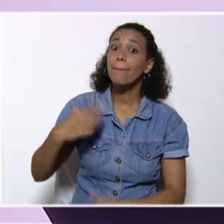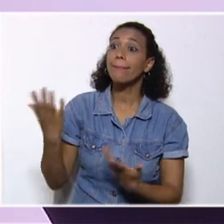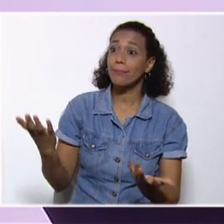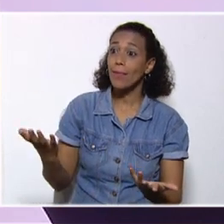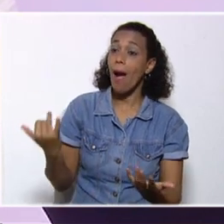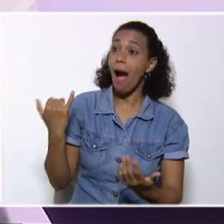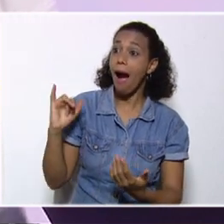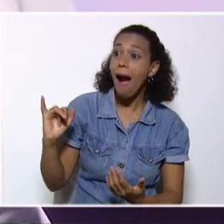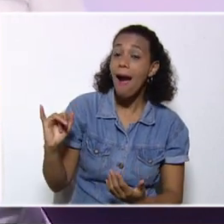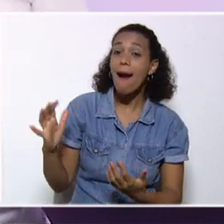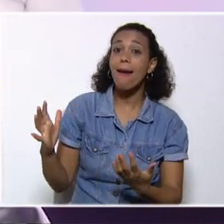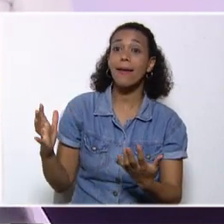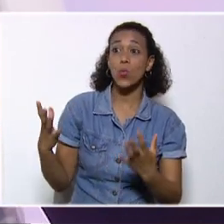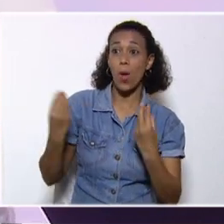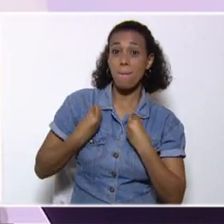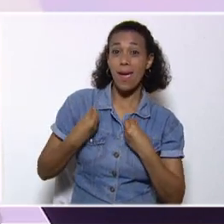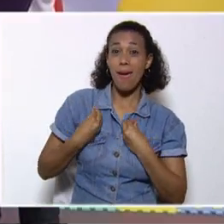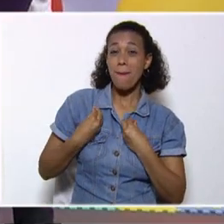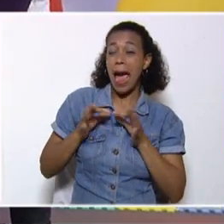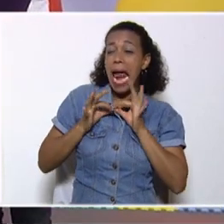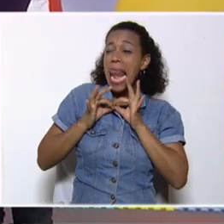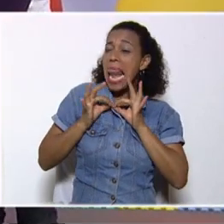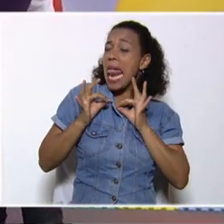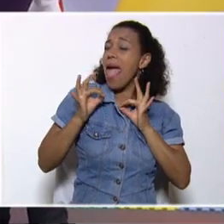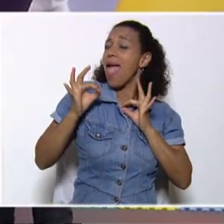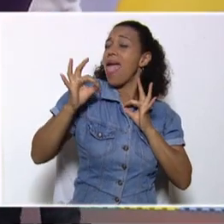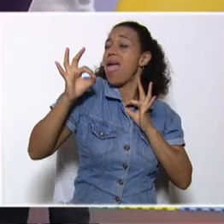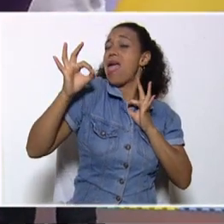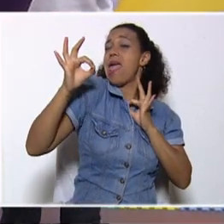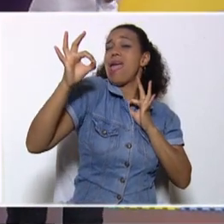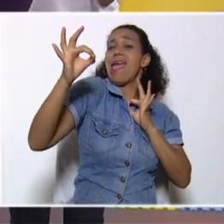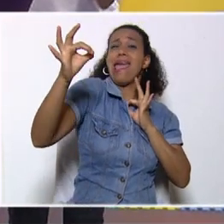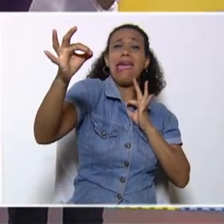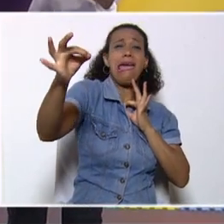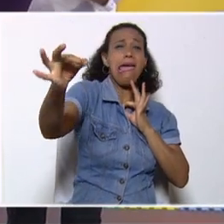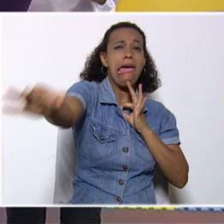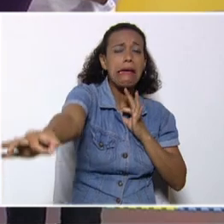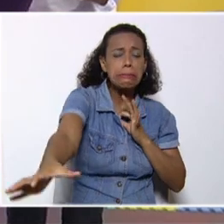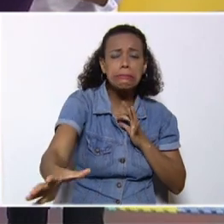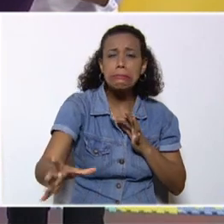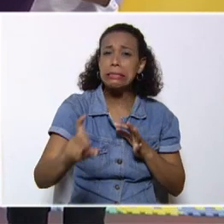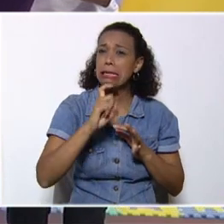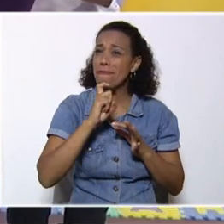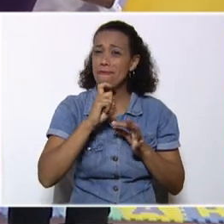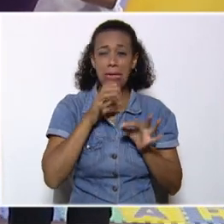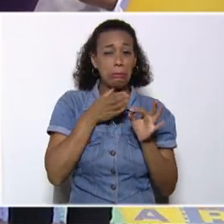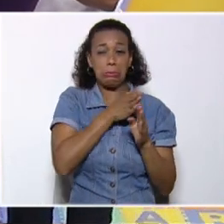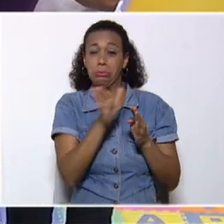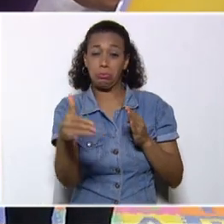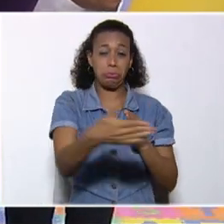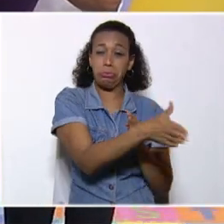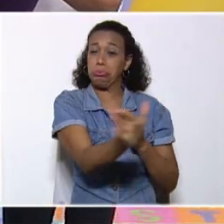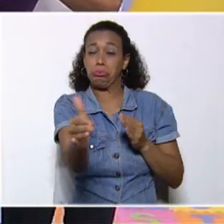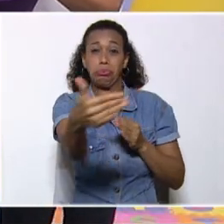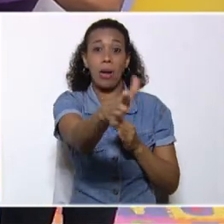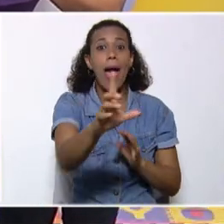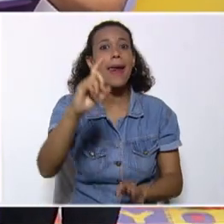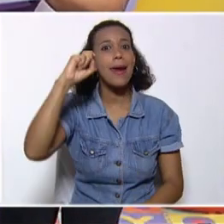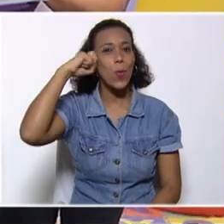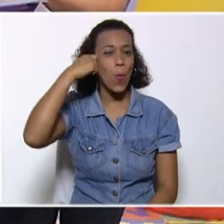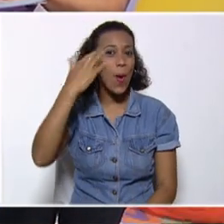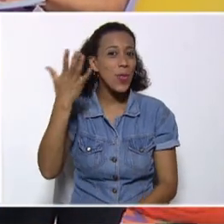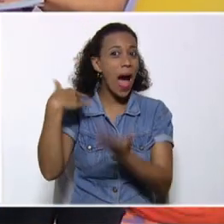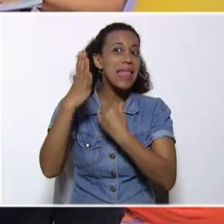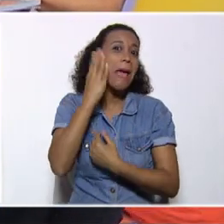para cuando una persona vive en un lugar recóndito, lejos, difícil de llegar. Recuerdo una